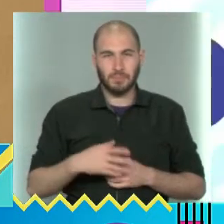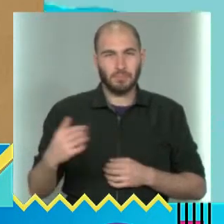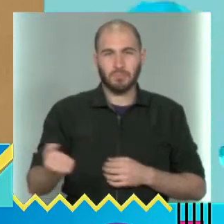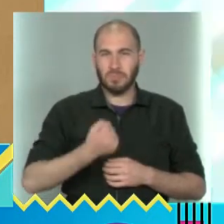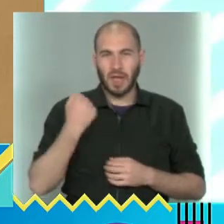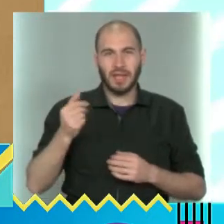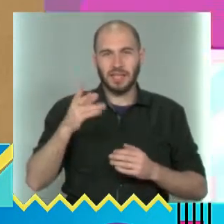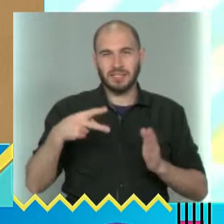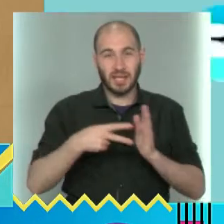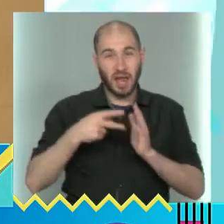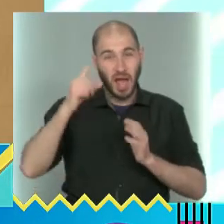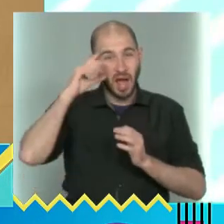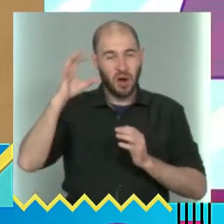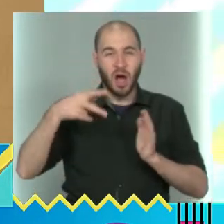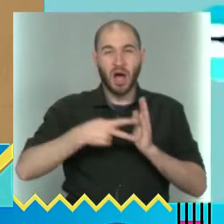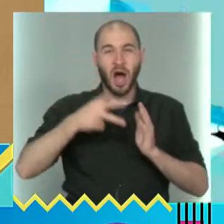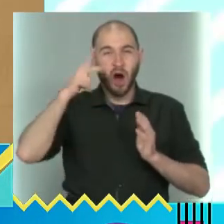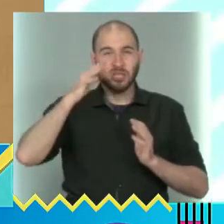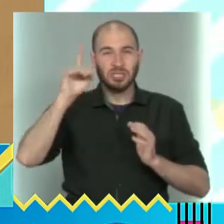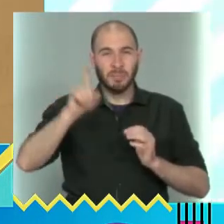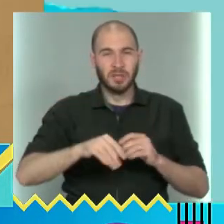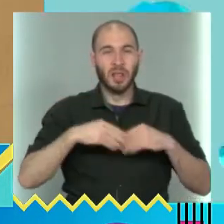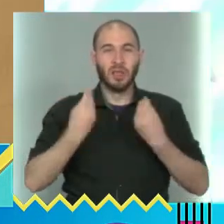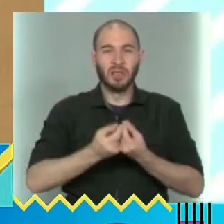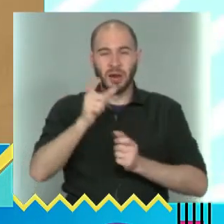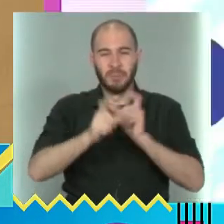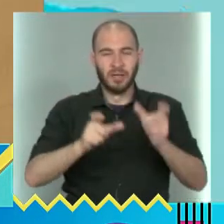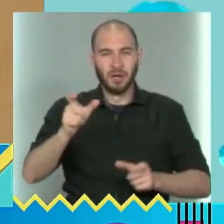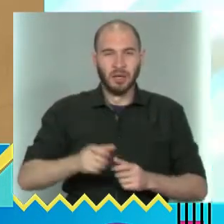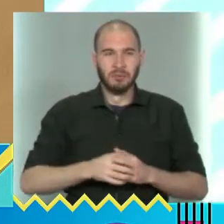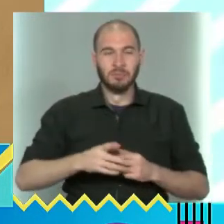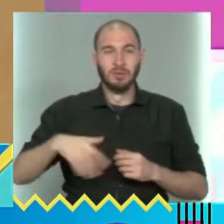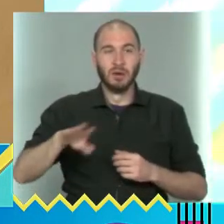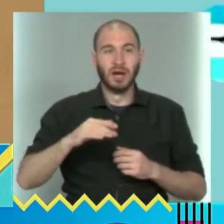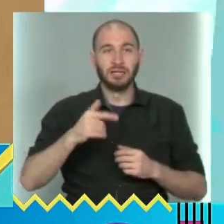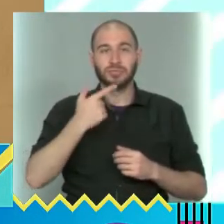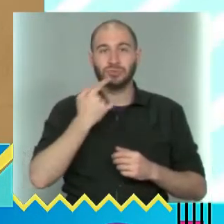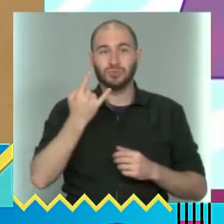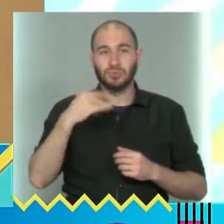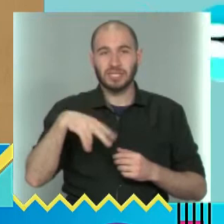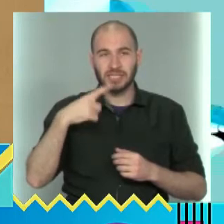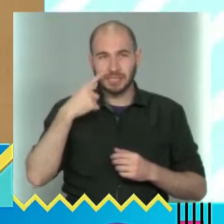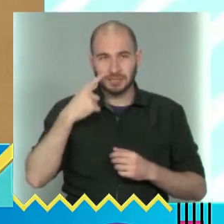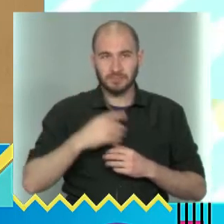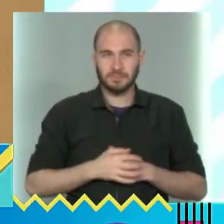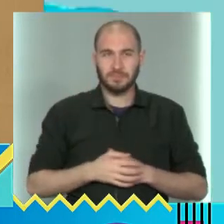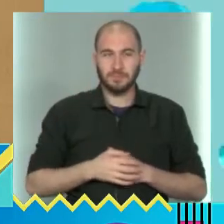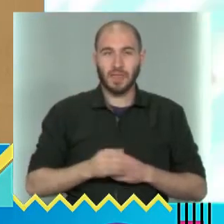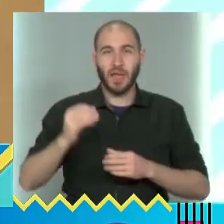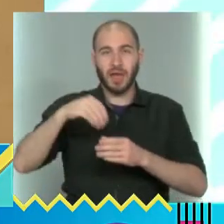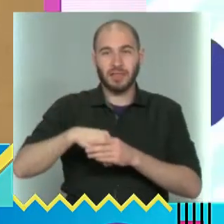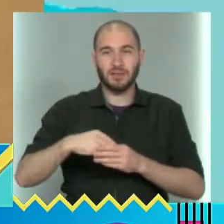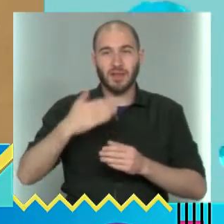importante en Siria. Recordemos que Siria, el 80% de la población es de origen suní. Dentro del